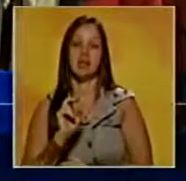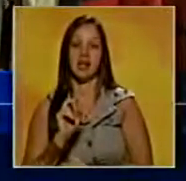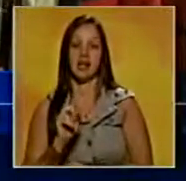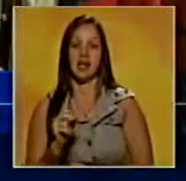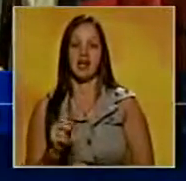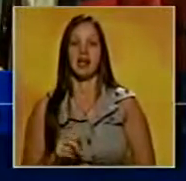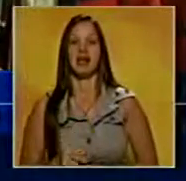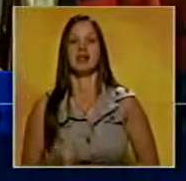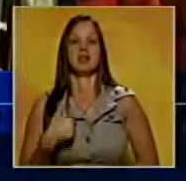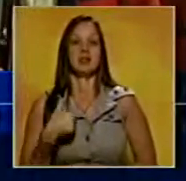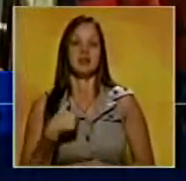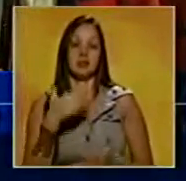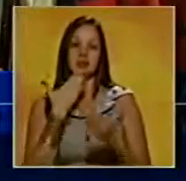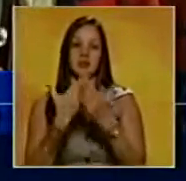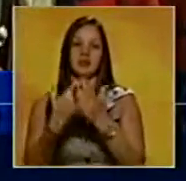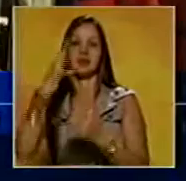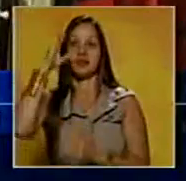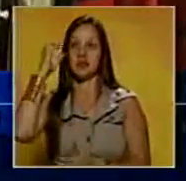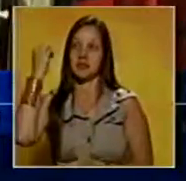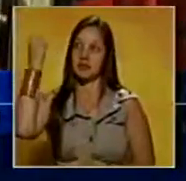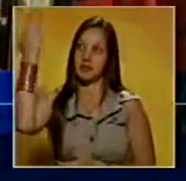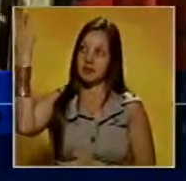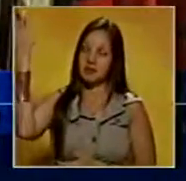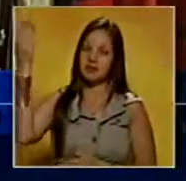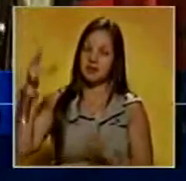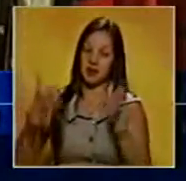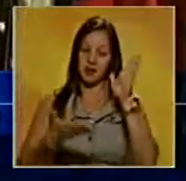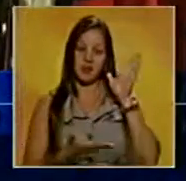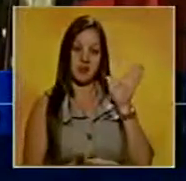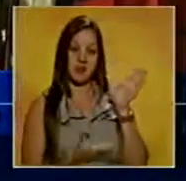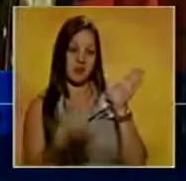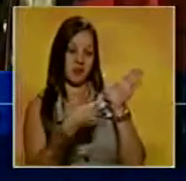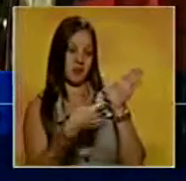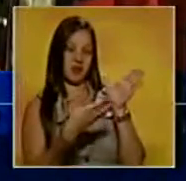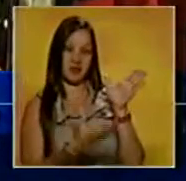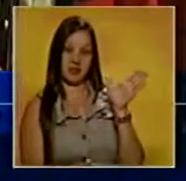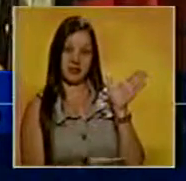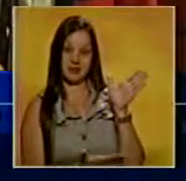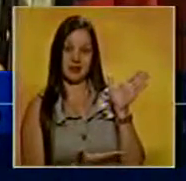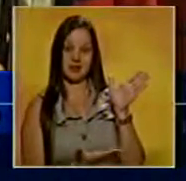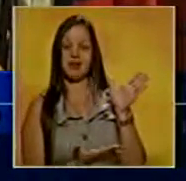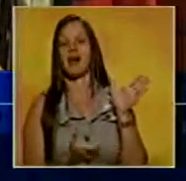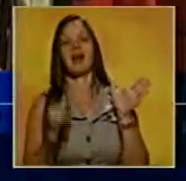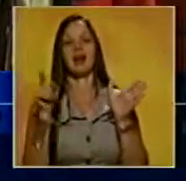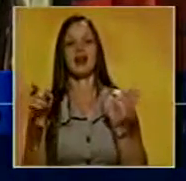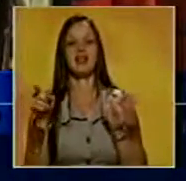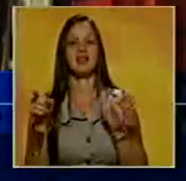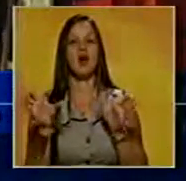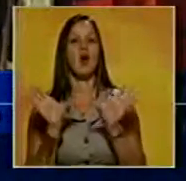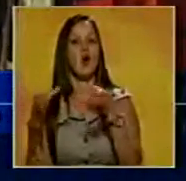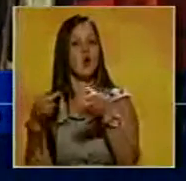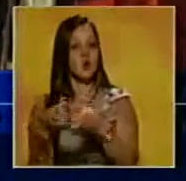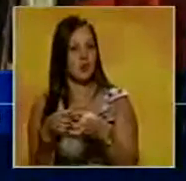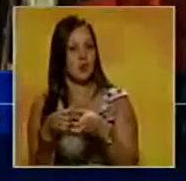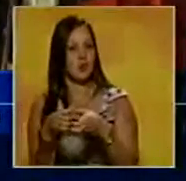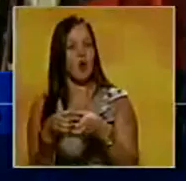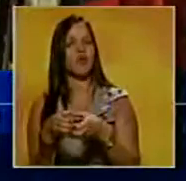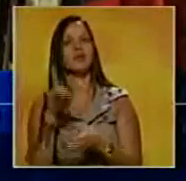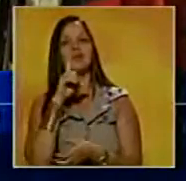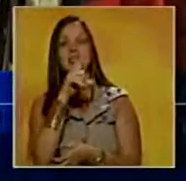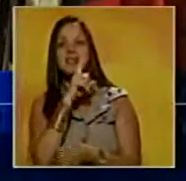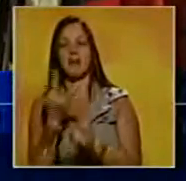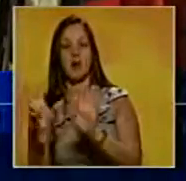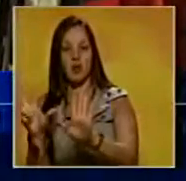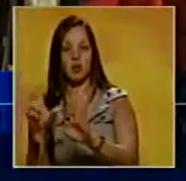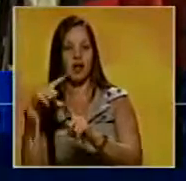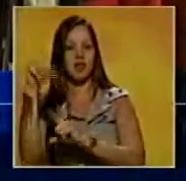todo, agradecer a Dios por este reconocimiento que estamos recibiendo por parte de la organización Octava Estrella de